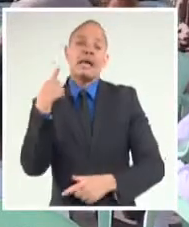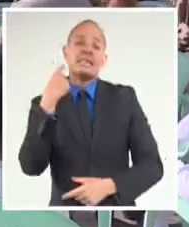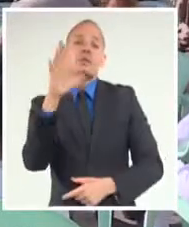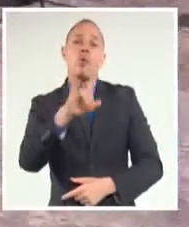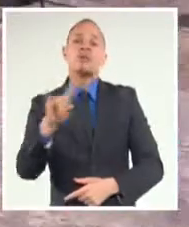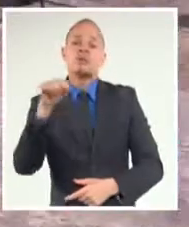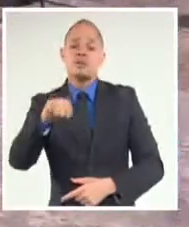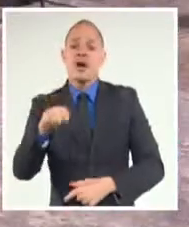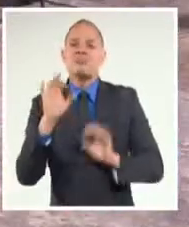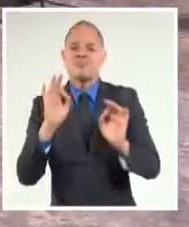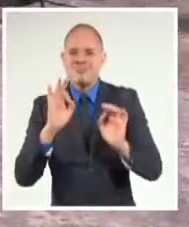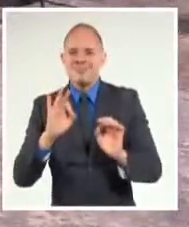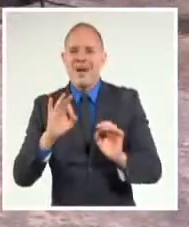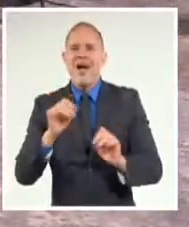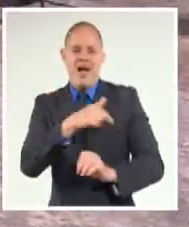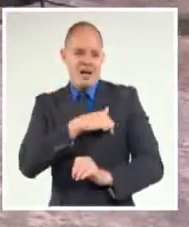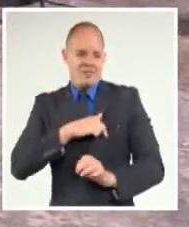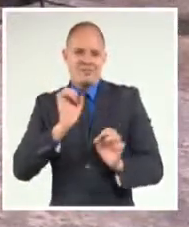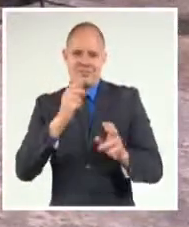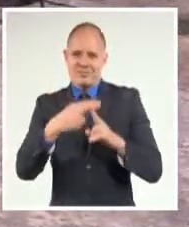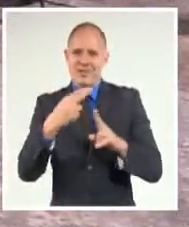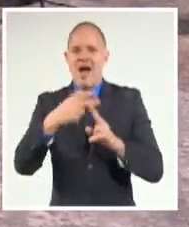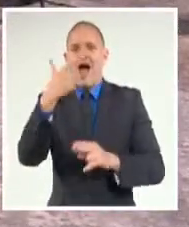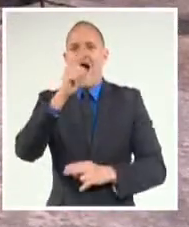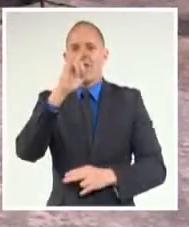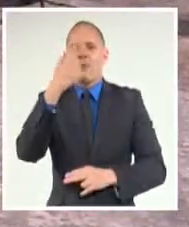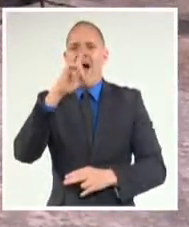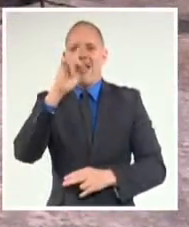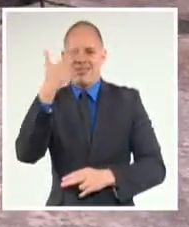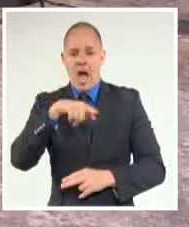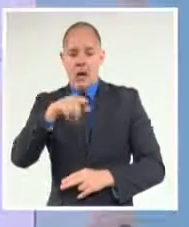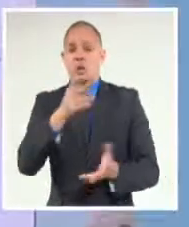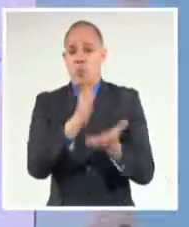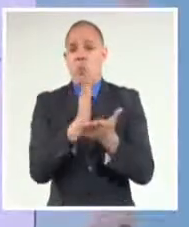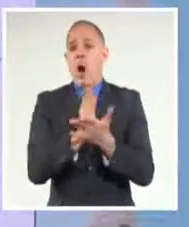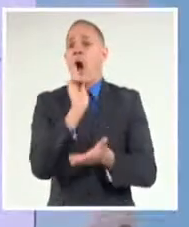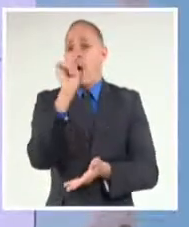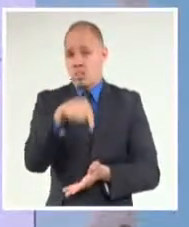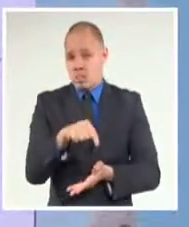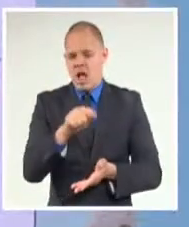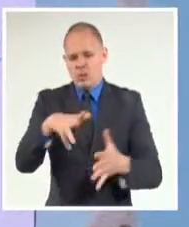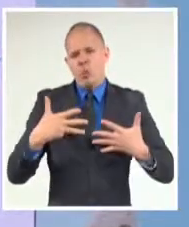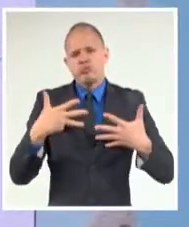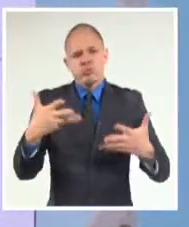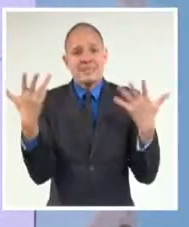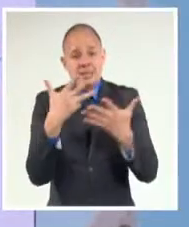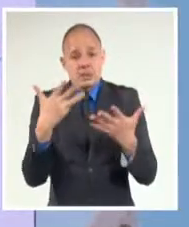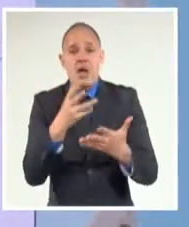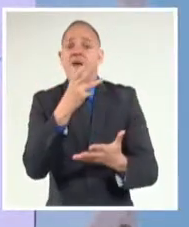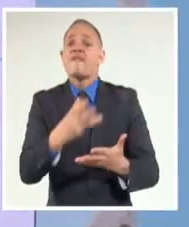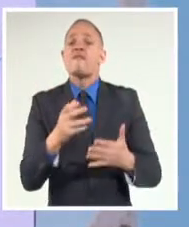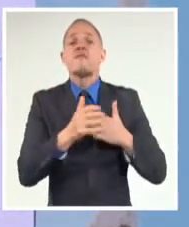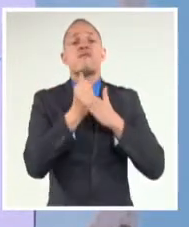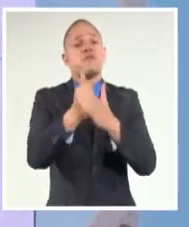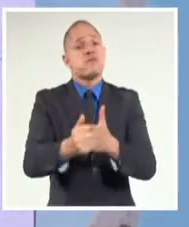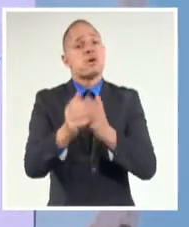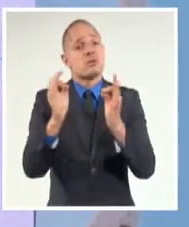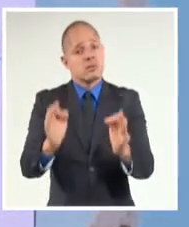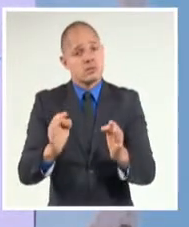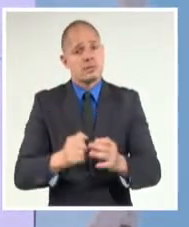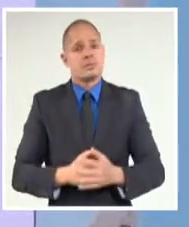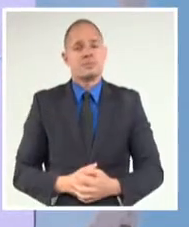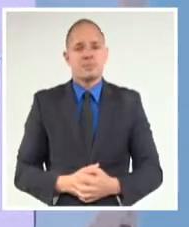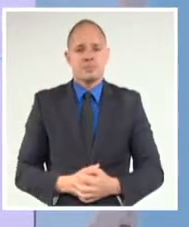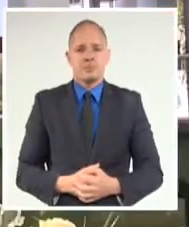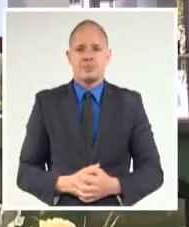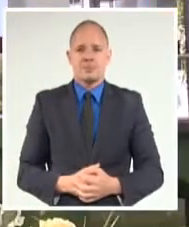aduana socialista que se celebró en la escuela de la institución dedicado al líder histórico de la revolución,